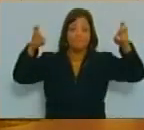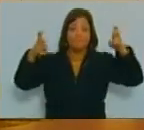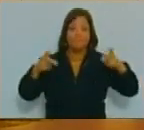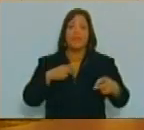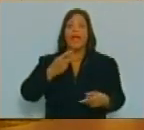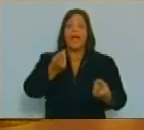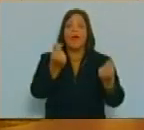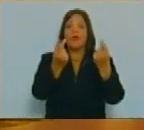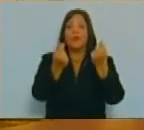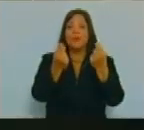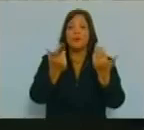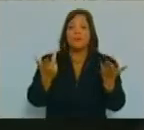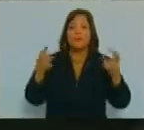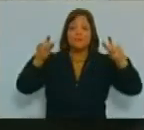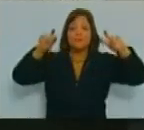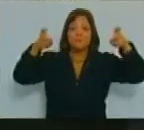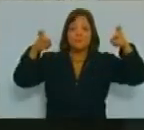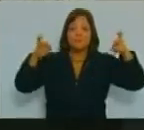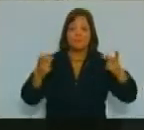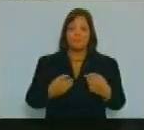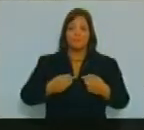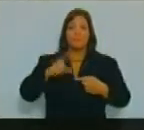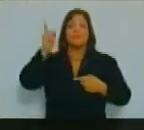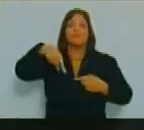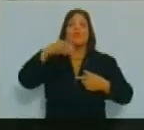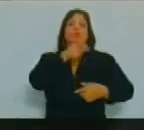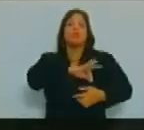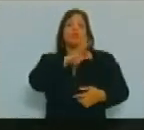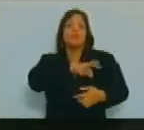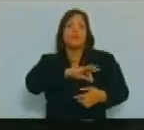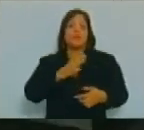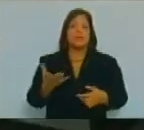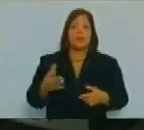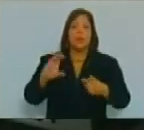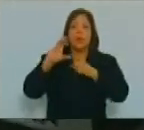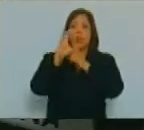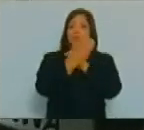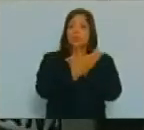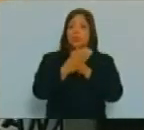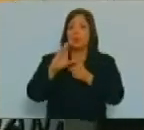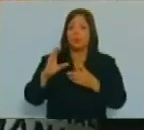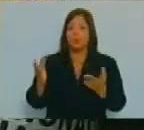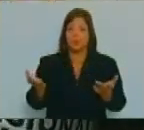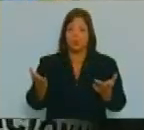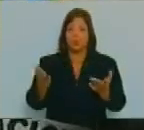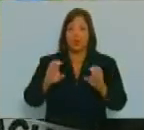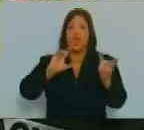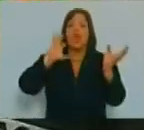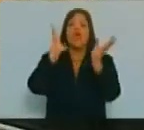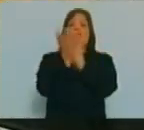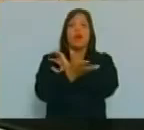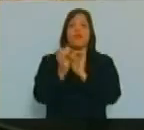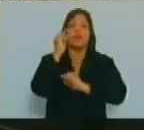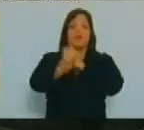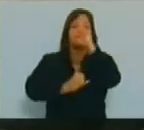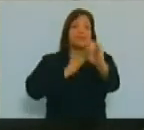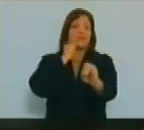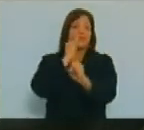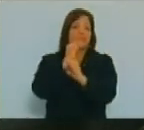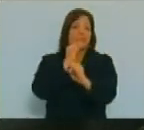ámbito económico el ámbito social cultural geográfico internacional